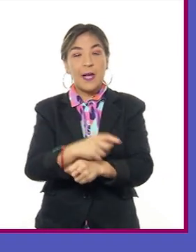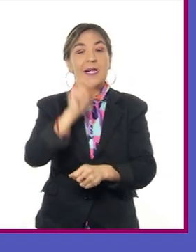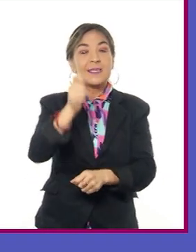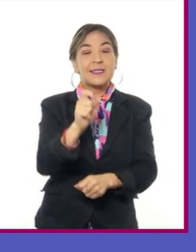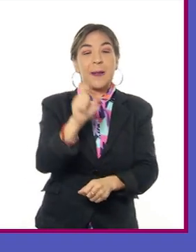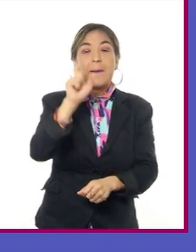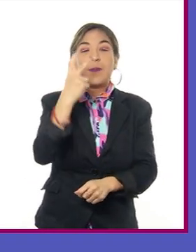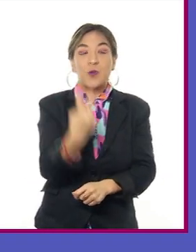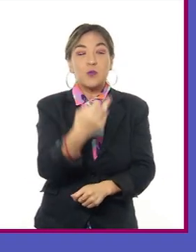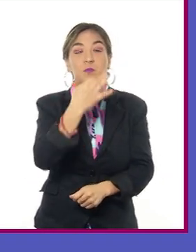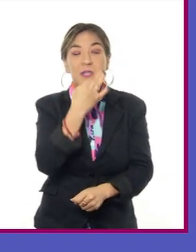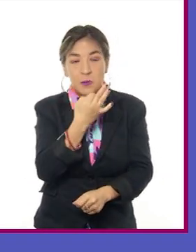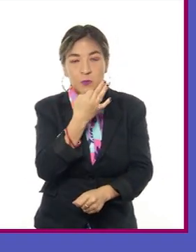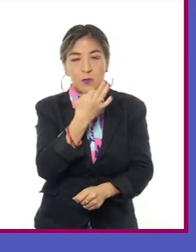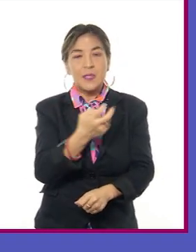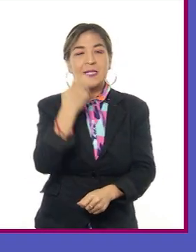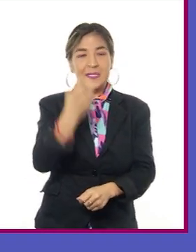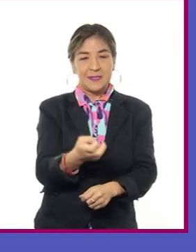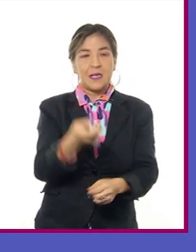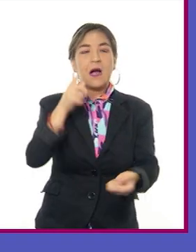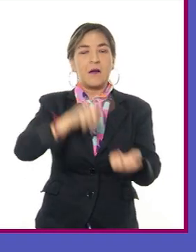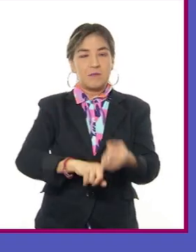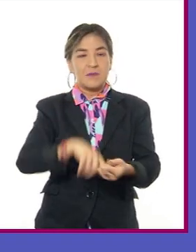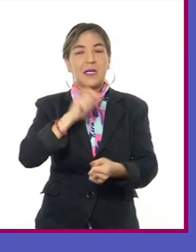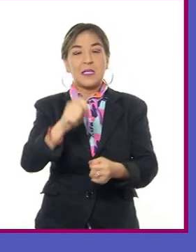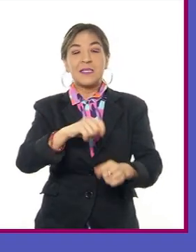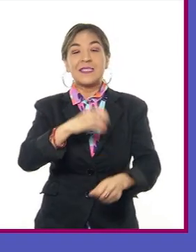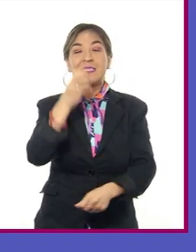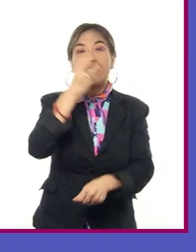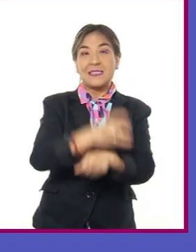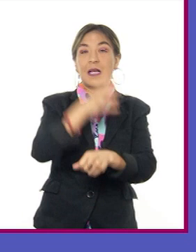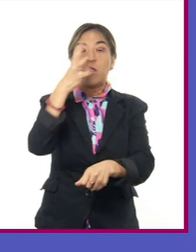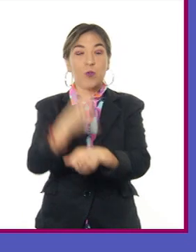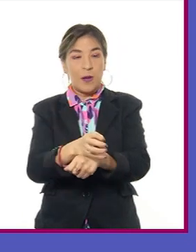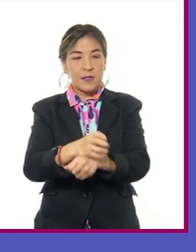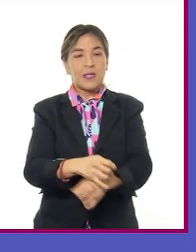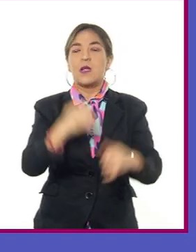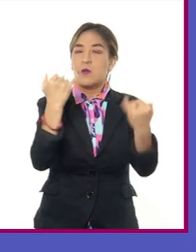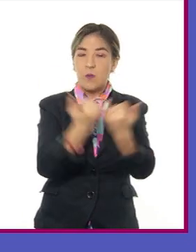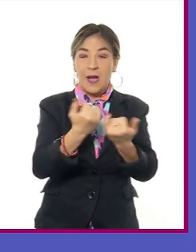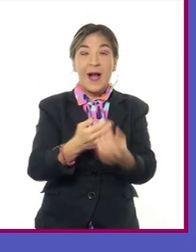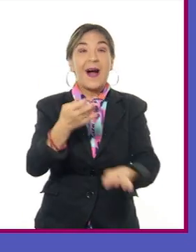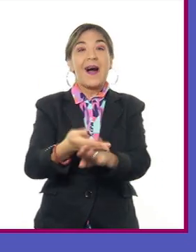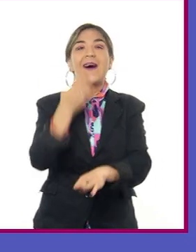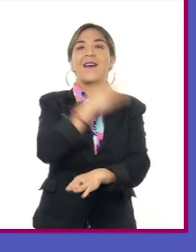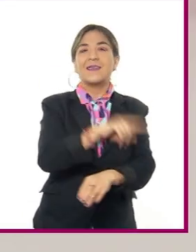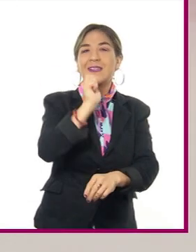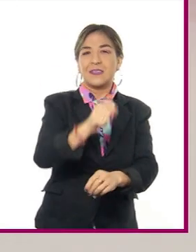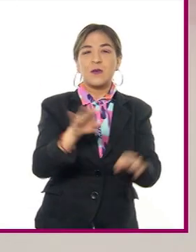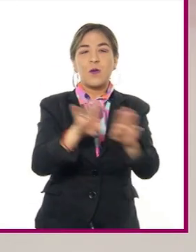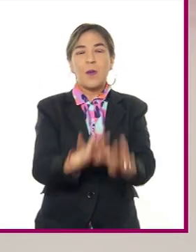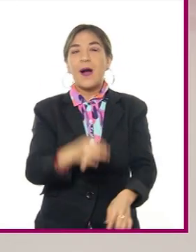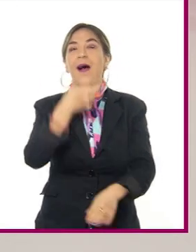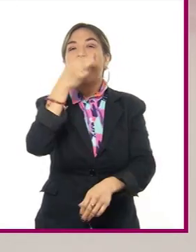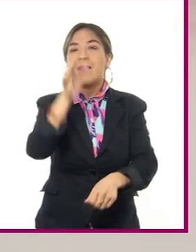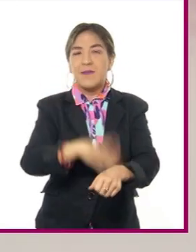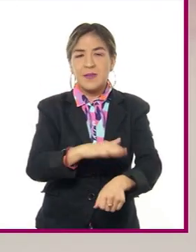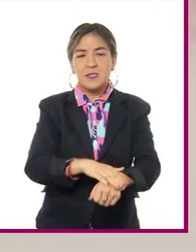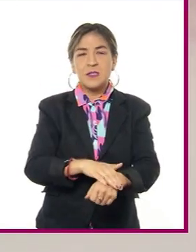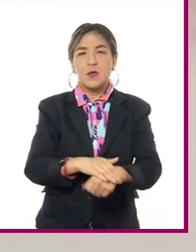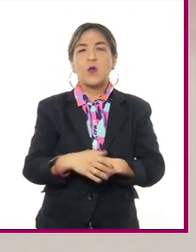parte, entre el tercer y cuarto cuarto, segunda parte, y antes de cada prórroga. ¿En cuál de